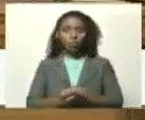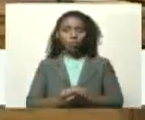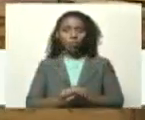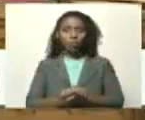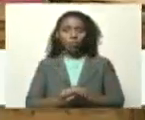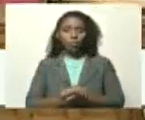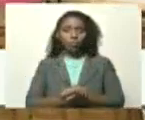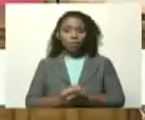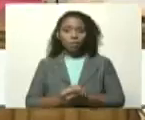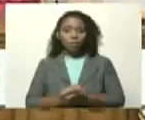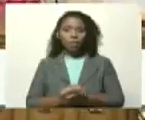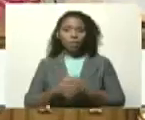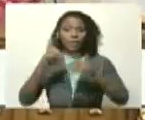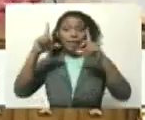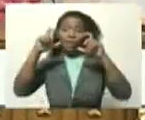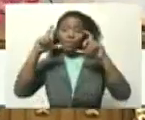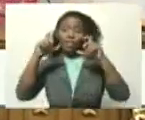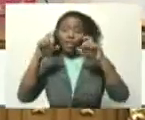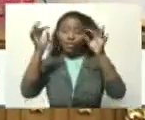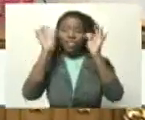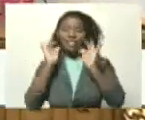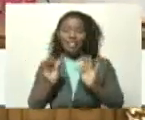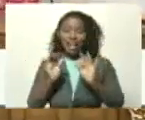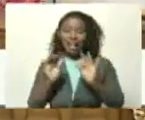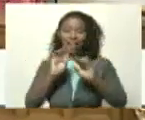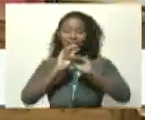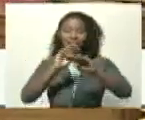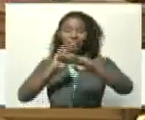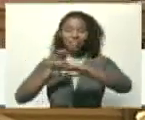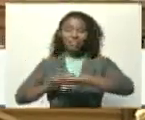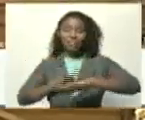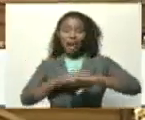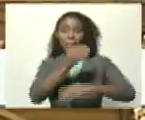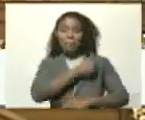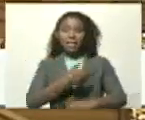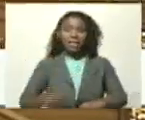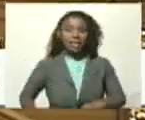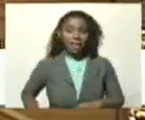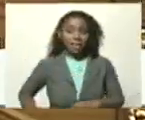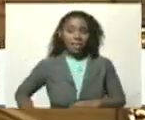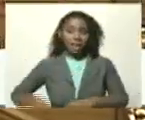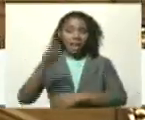Precisamente esta foto oficial a la que está convocando el presidente